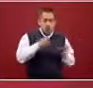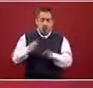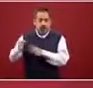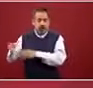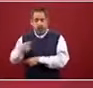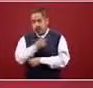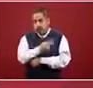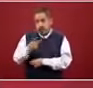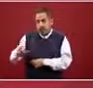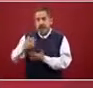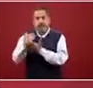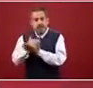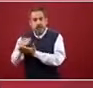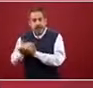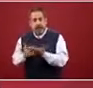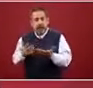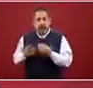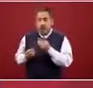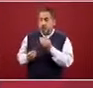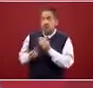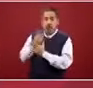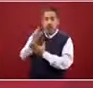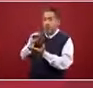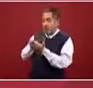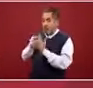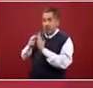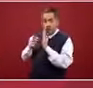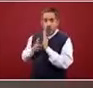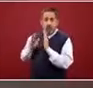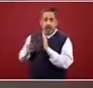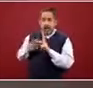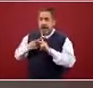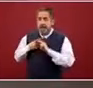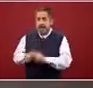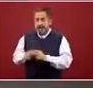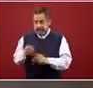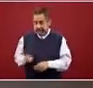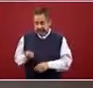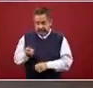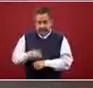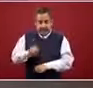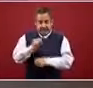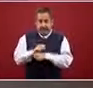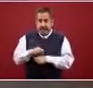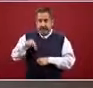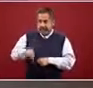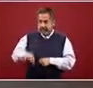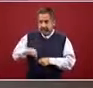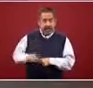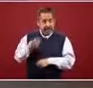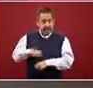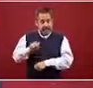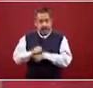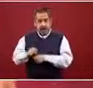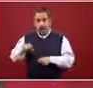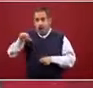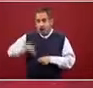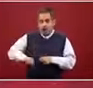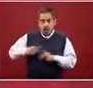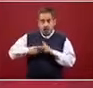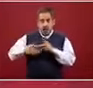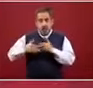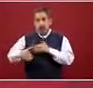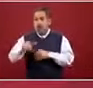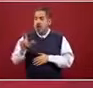de los aspectos. Este nuevo elemento es que a partir de esta semana, concretamente esta semana,